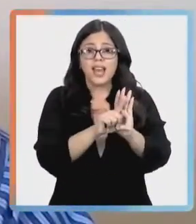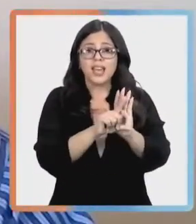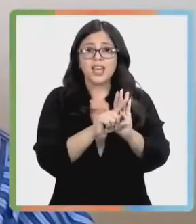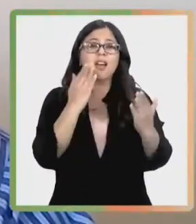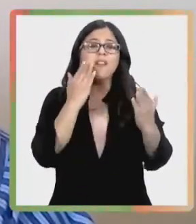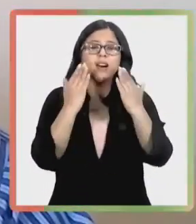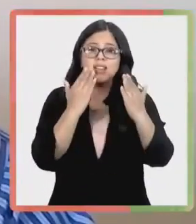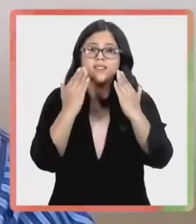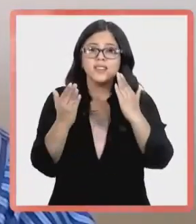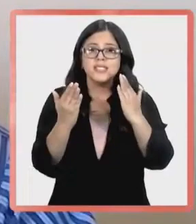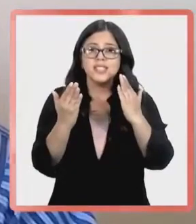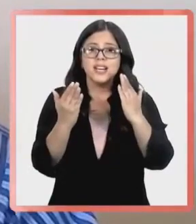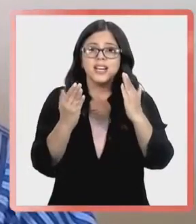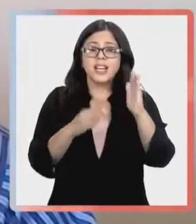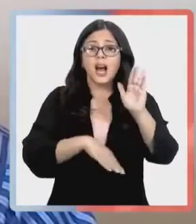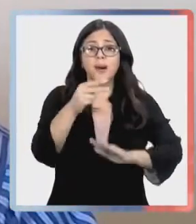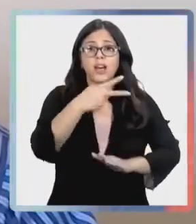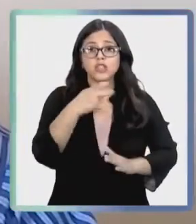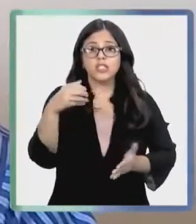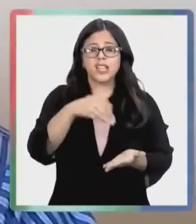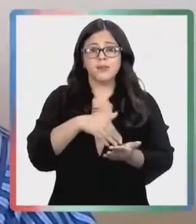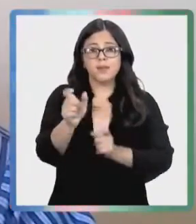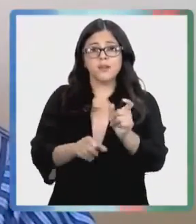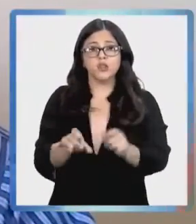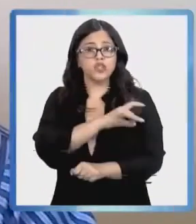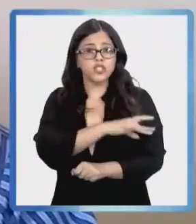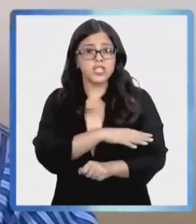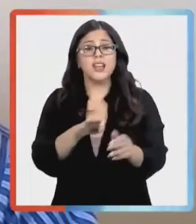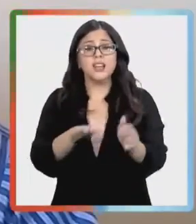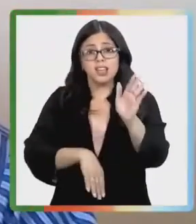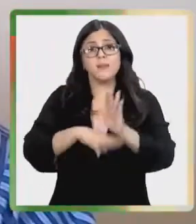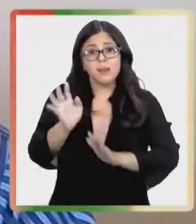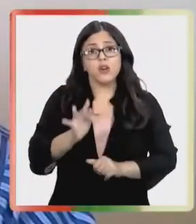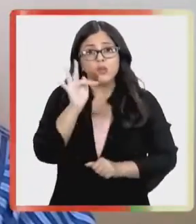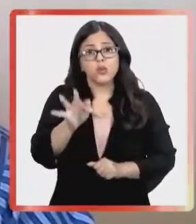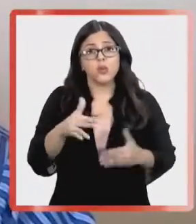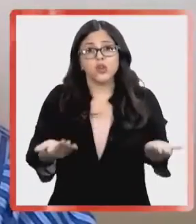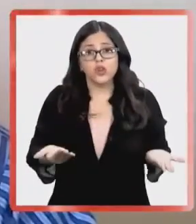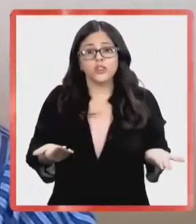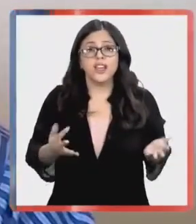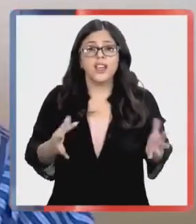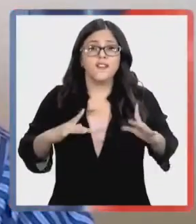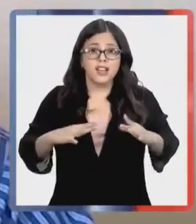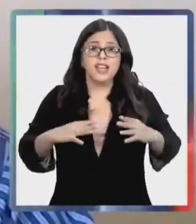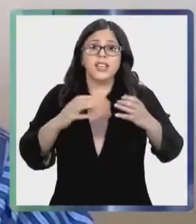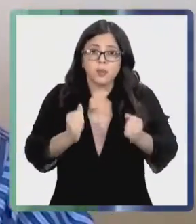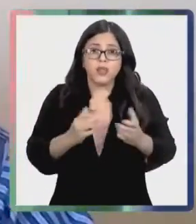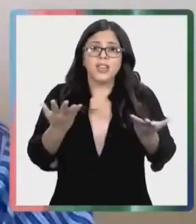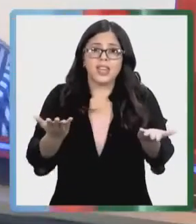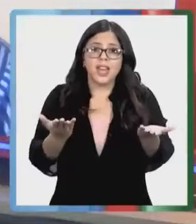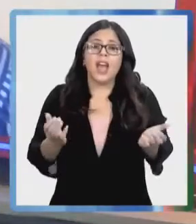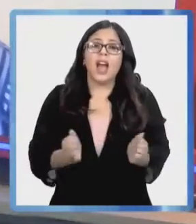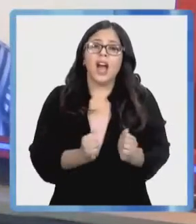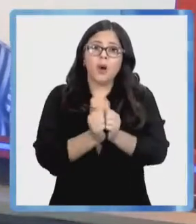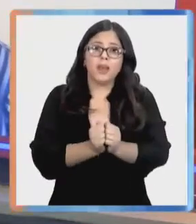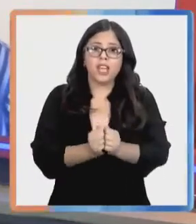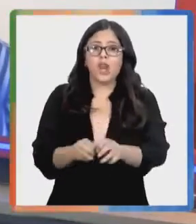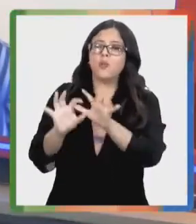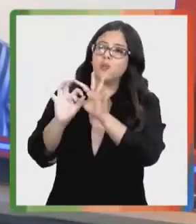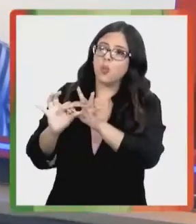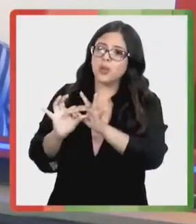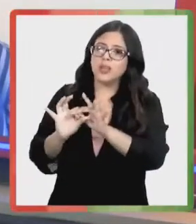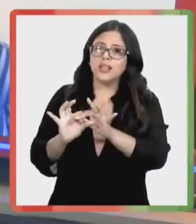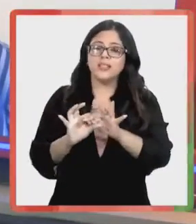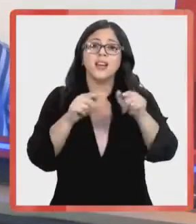va a beneficiar a más de 200.000 personas en Chile y muchas más en el futuro también, así que feliz de poder acompañarte. Bueno, muchísimas